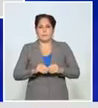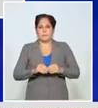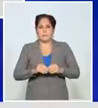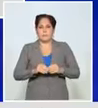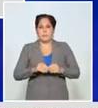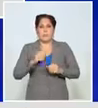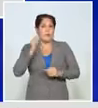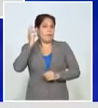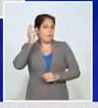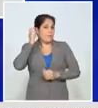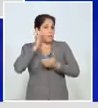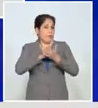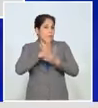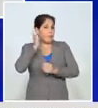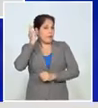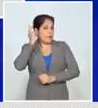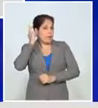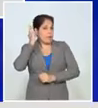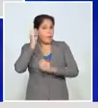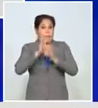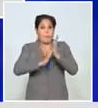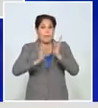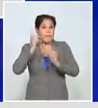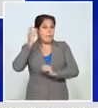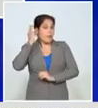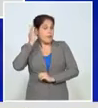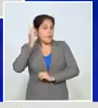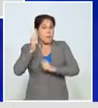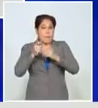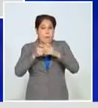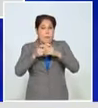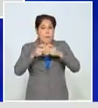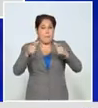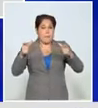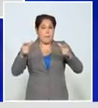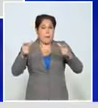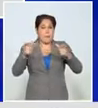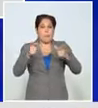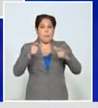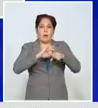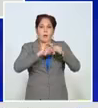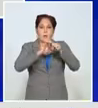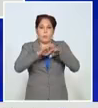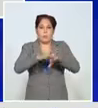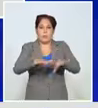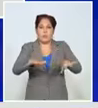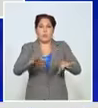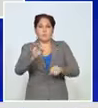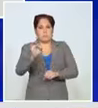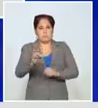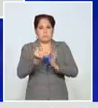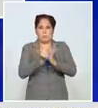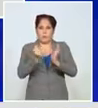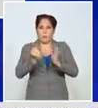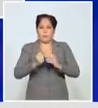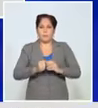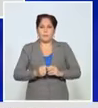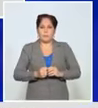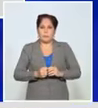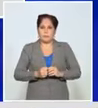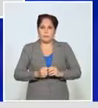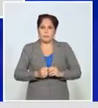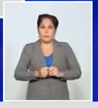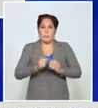Febrero, el mes con la cifra más elevada de casos confirmados, y